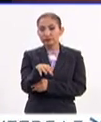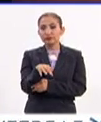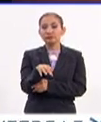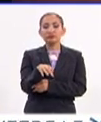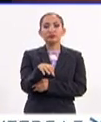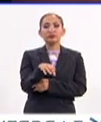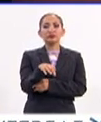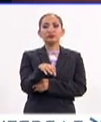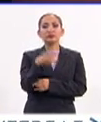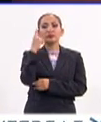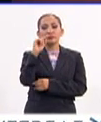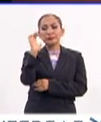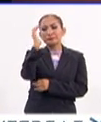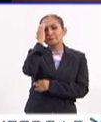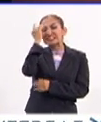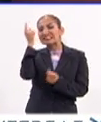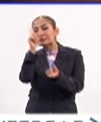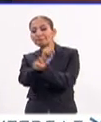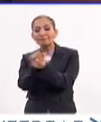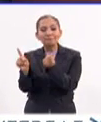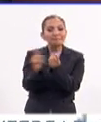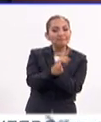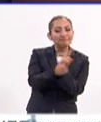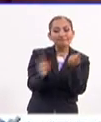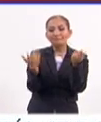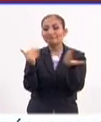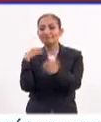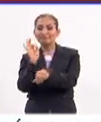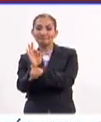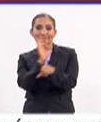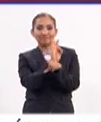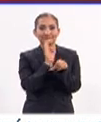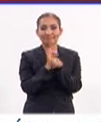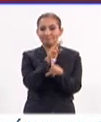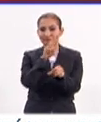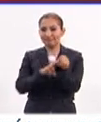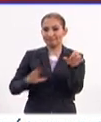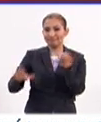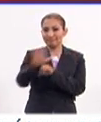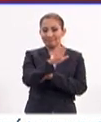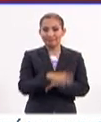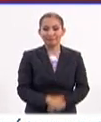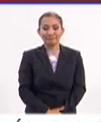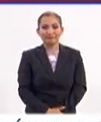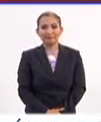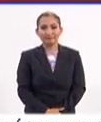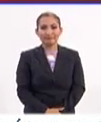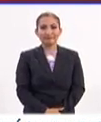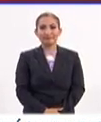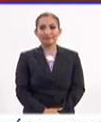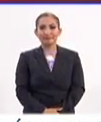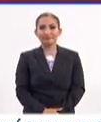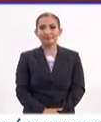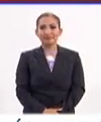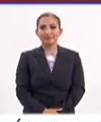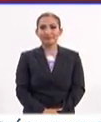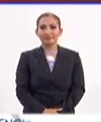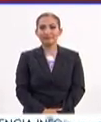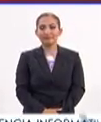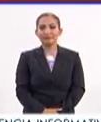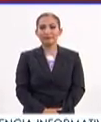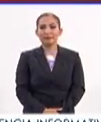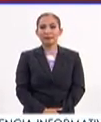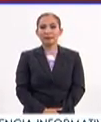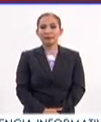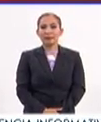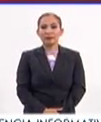para conocer, convivir, proteger la naturaleza. Se les va a